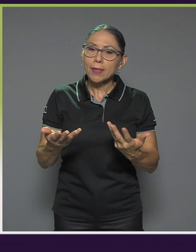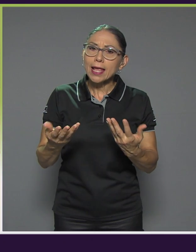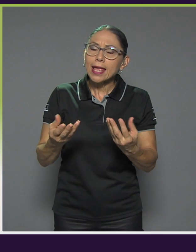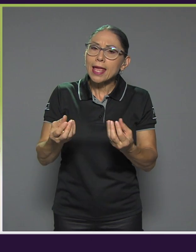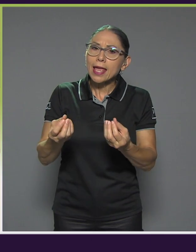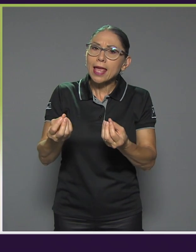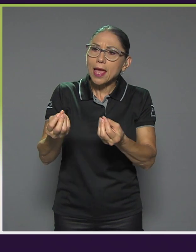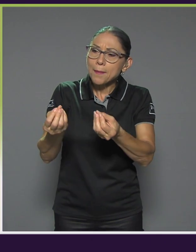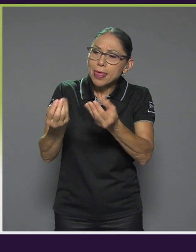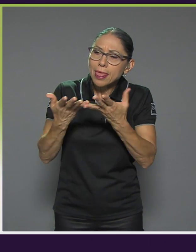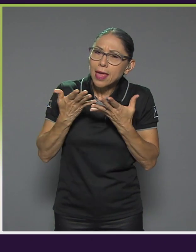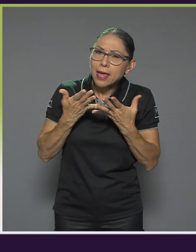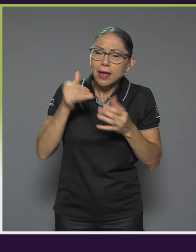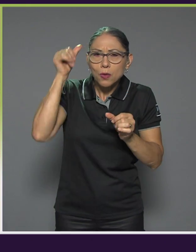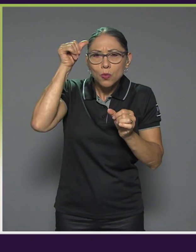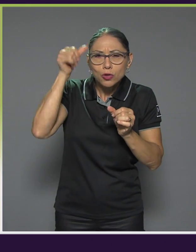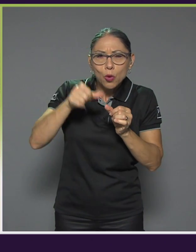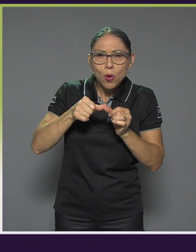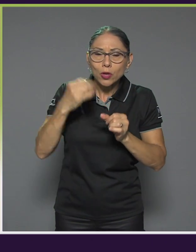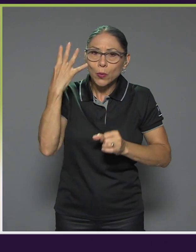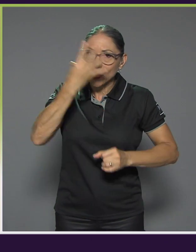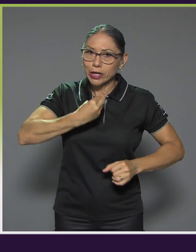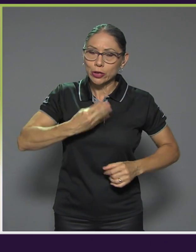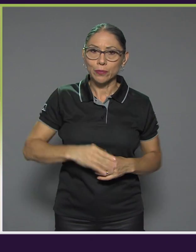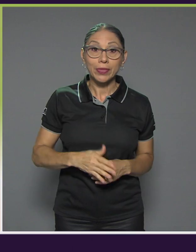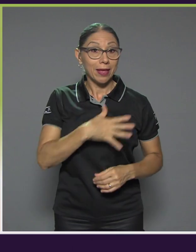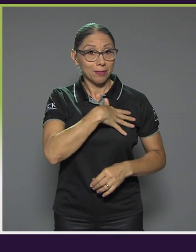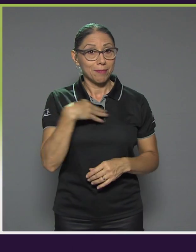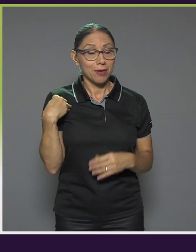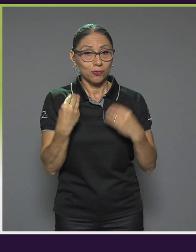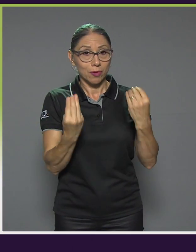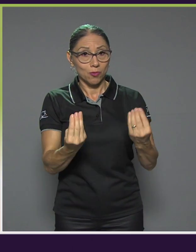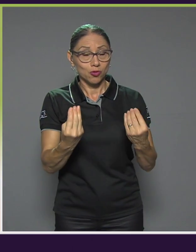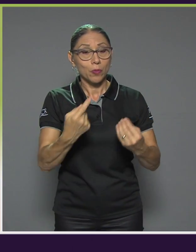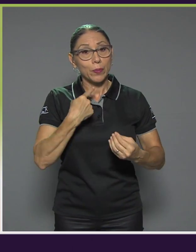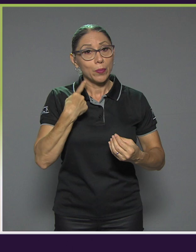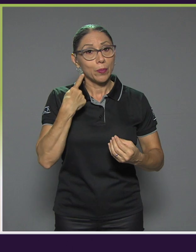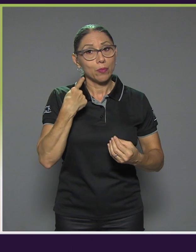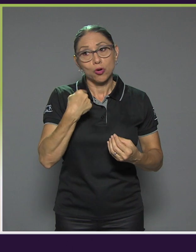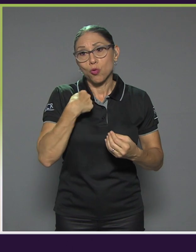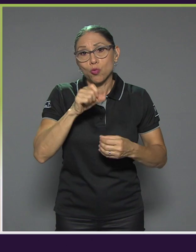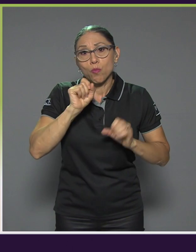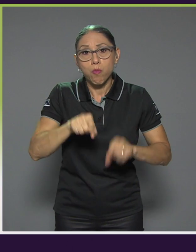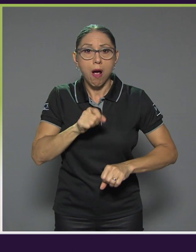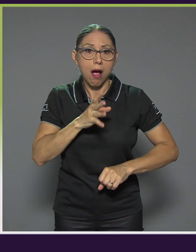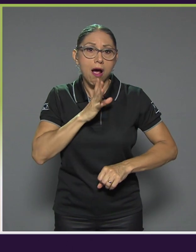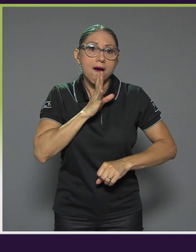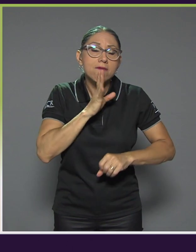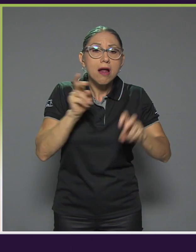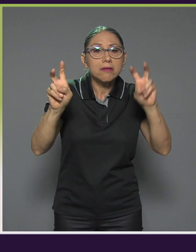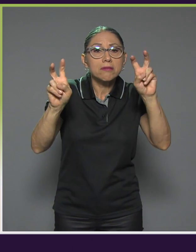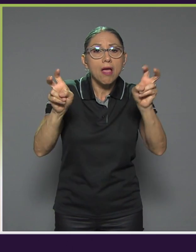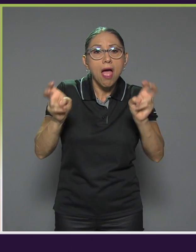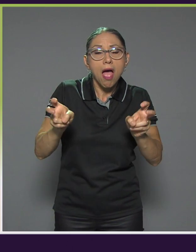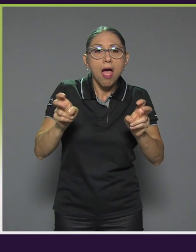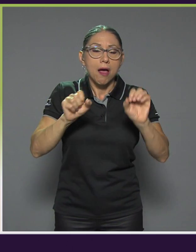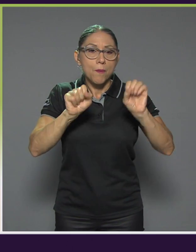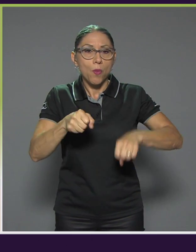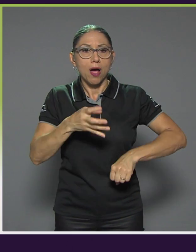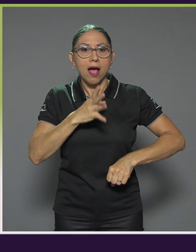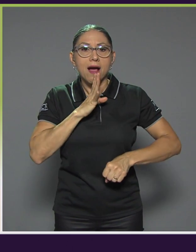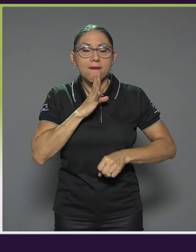bonito me gusta mucho porque no puede hablar temas a hablar con la gente que